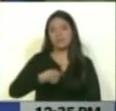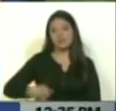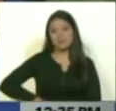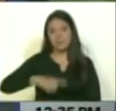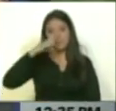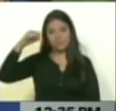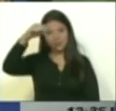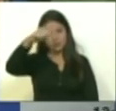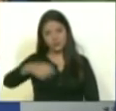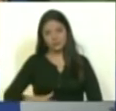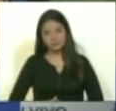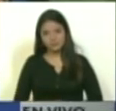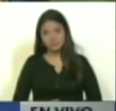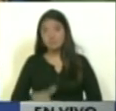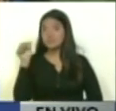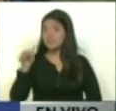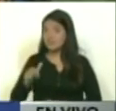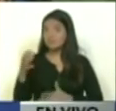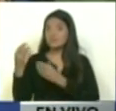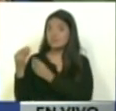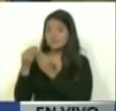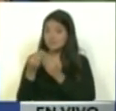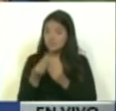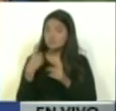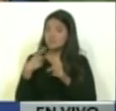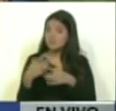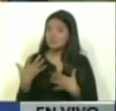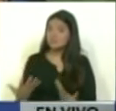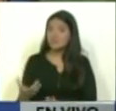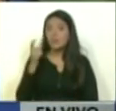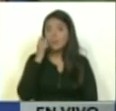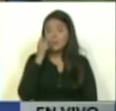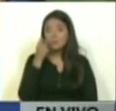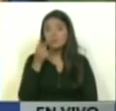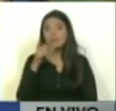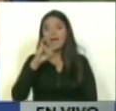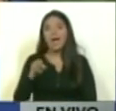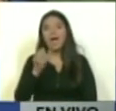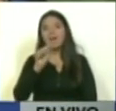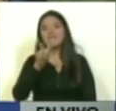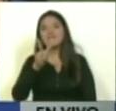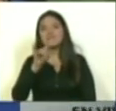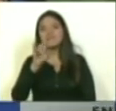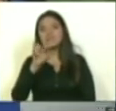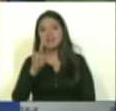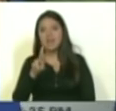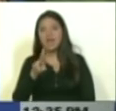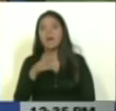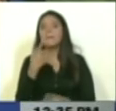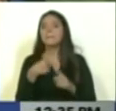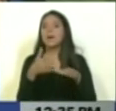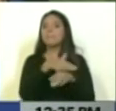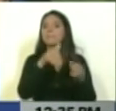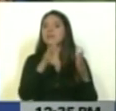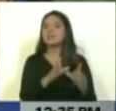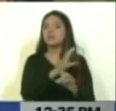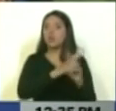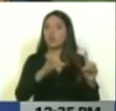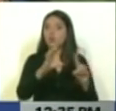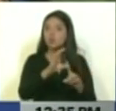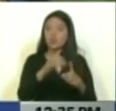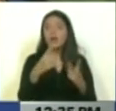República, Nicolás Maduro, que hoy está acompañado, además del comunicador social Javier Key, por los ministros de Cultura, Freddy Ñaña, y